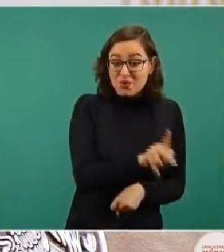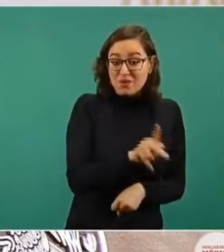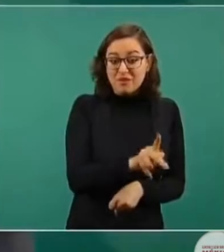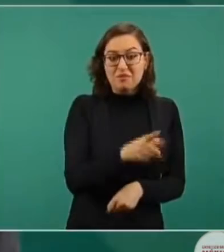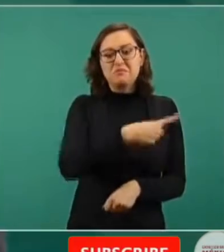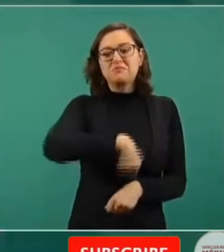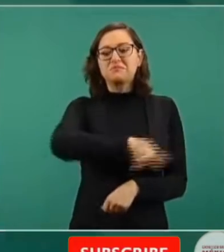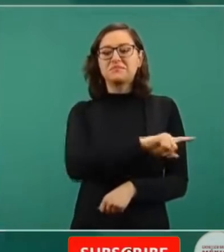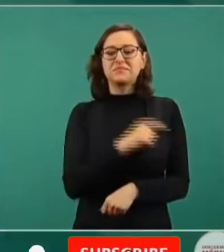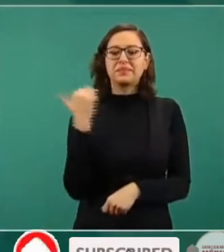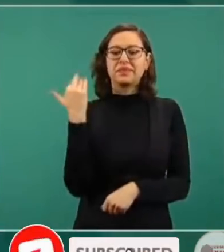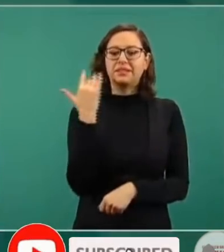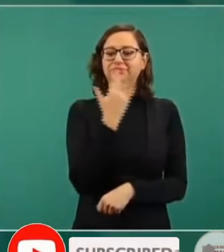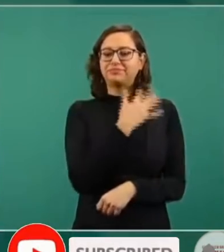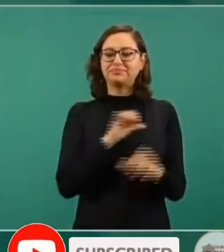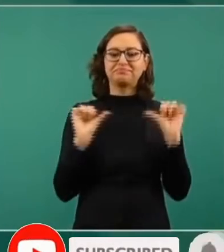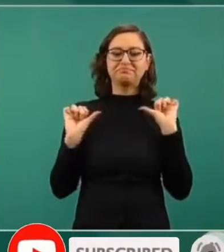encantados, no pagando la red.